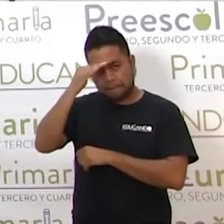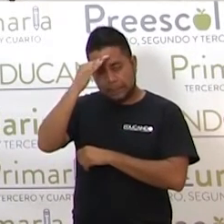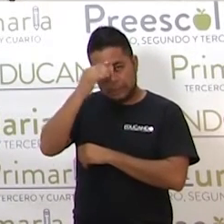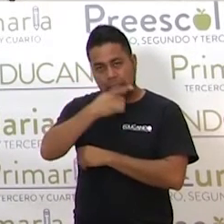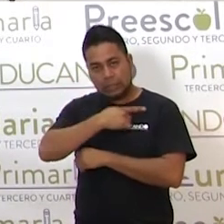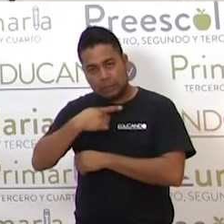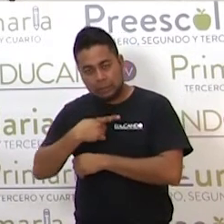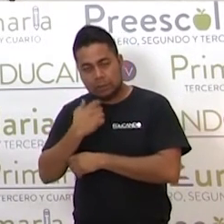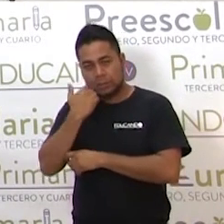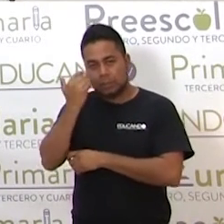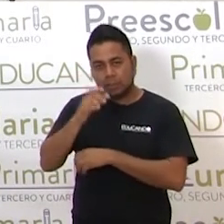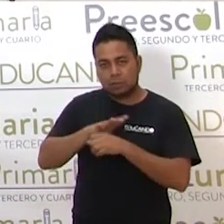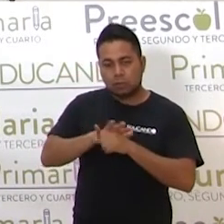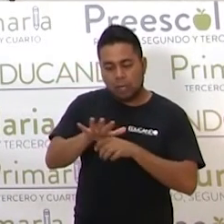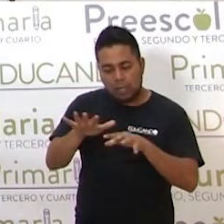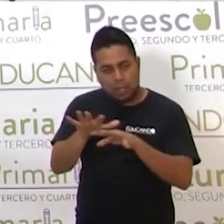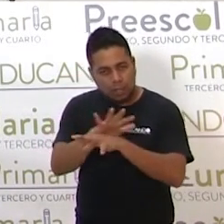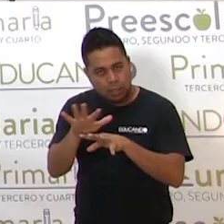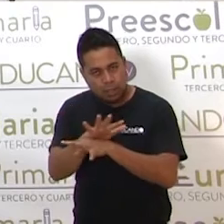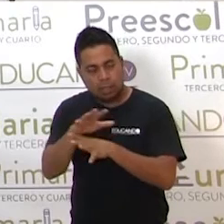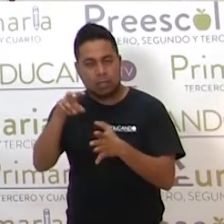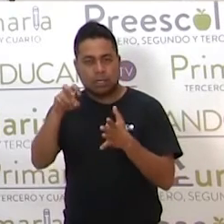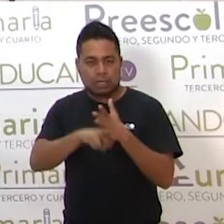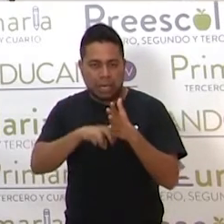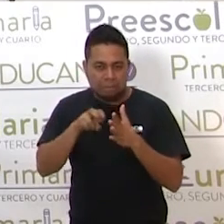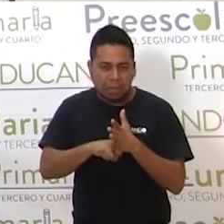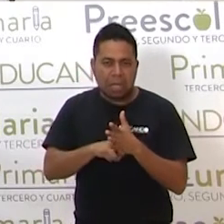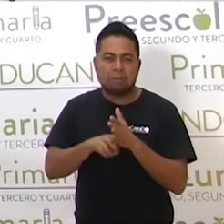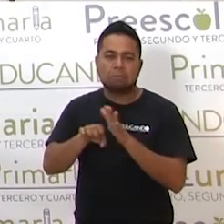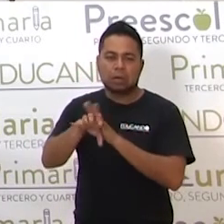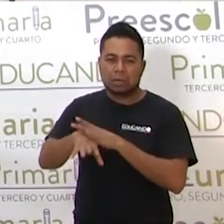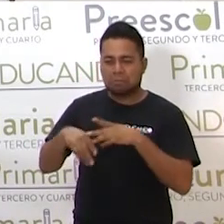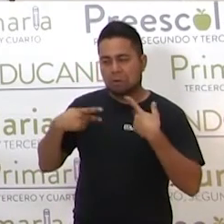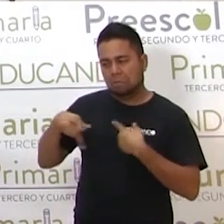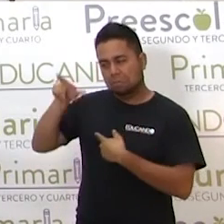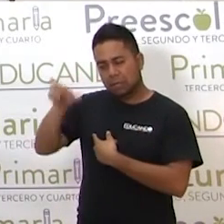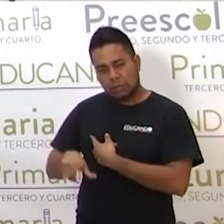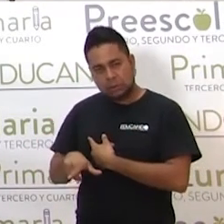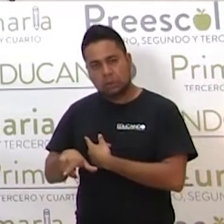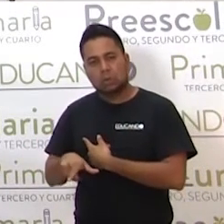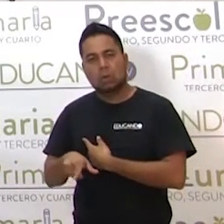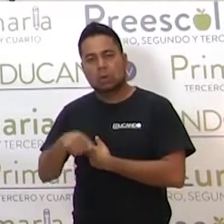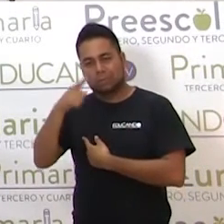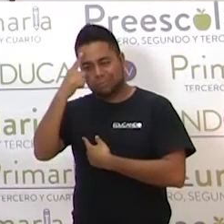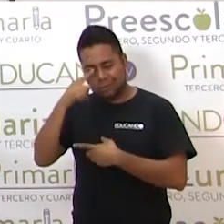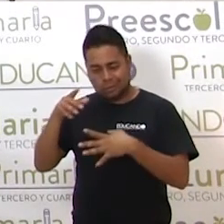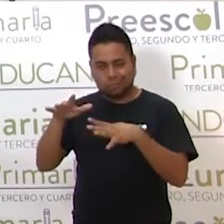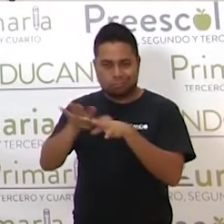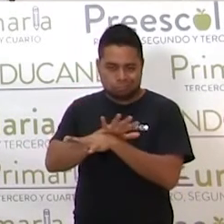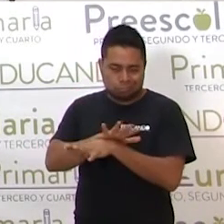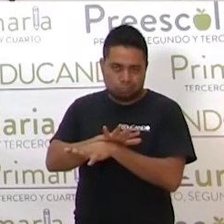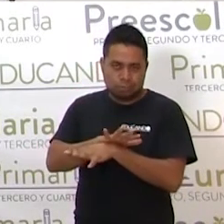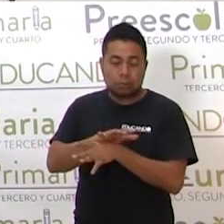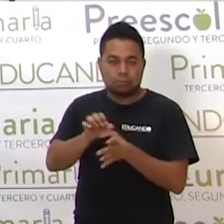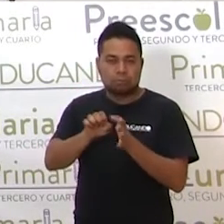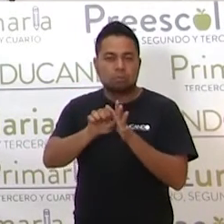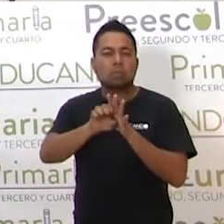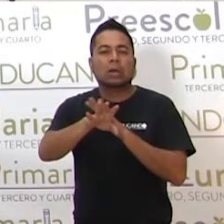quieren modificar el narrador, pasarlo. Yo aquí sugiero entonces, por ejemplo,